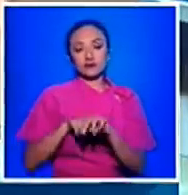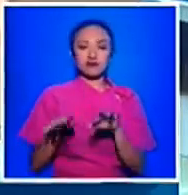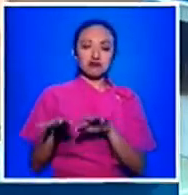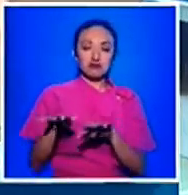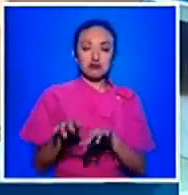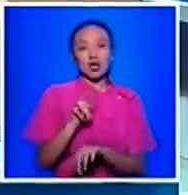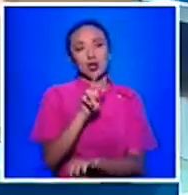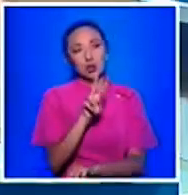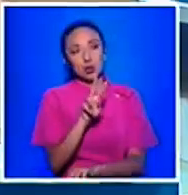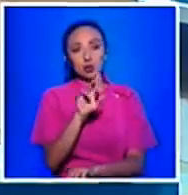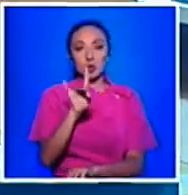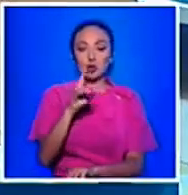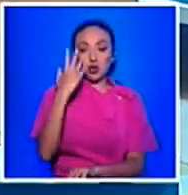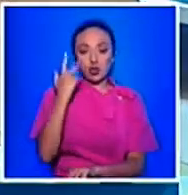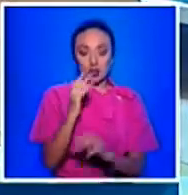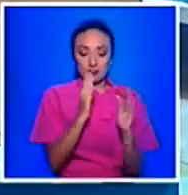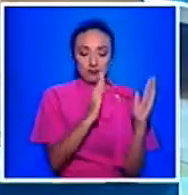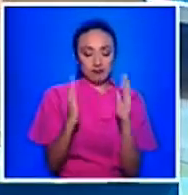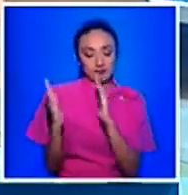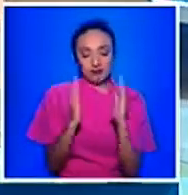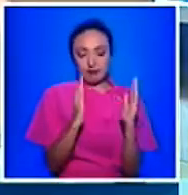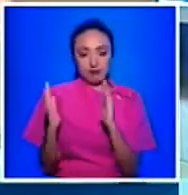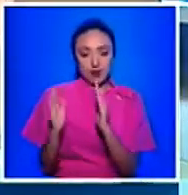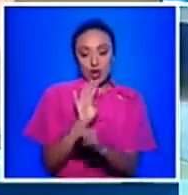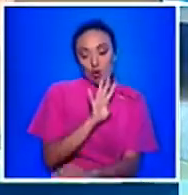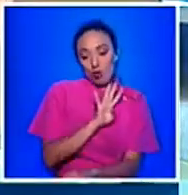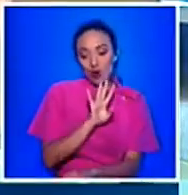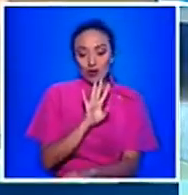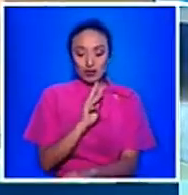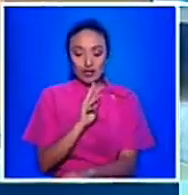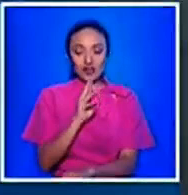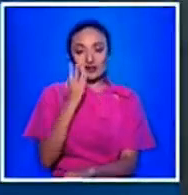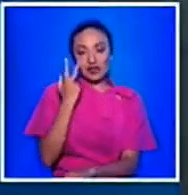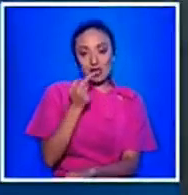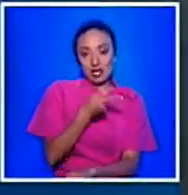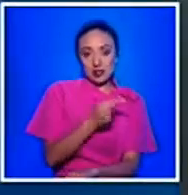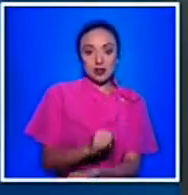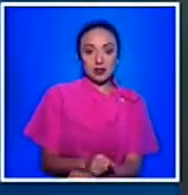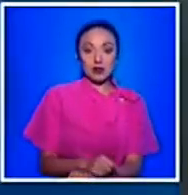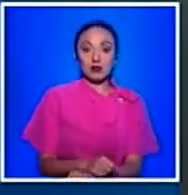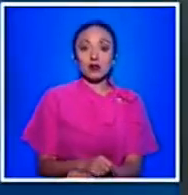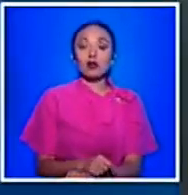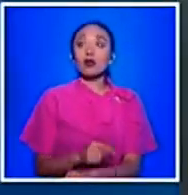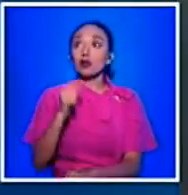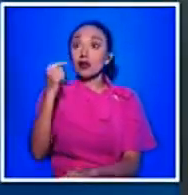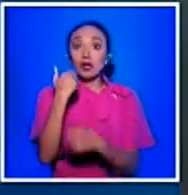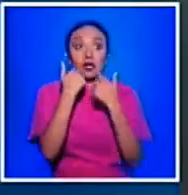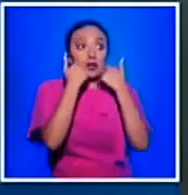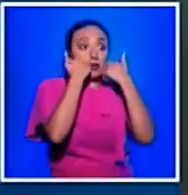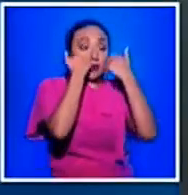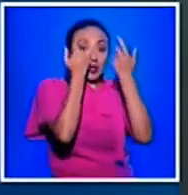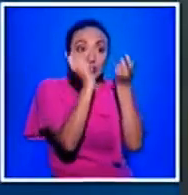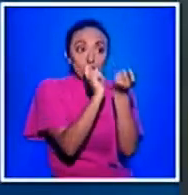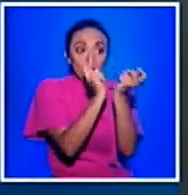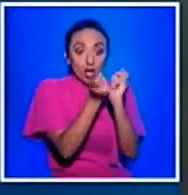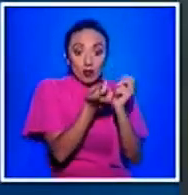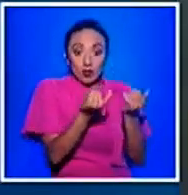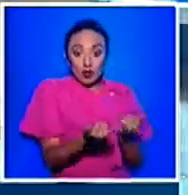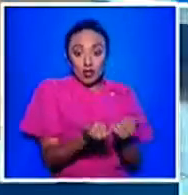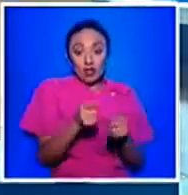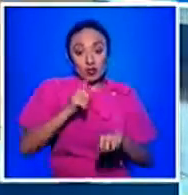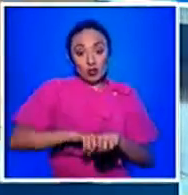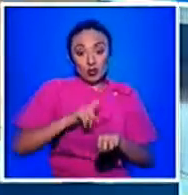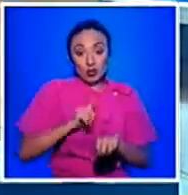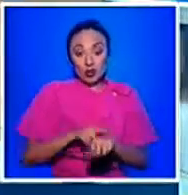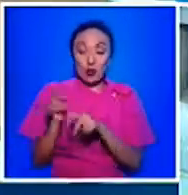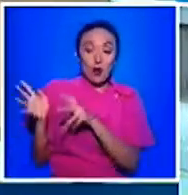entre 2 a 8 días, en un promedio entre 4 a 6 días aproximadamente. ¿El cambio de temperatura influye, doctor? Estamos entrando